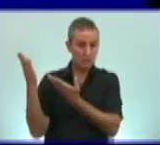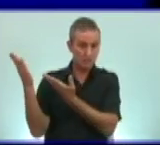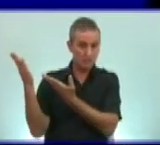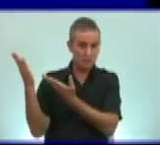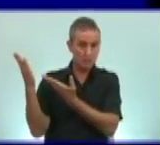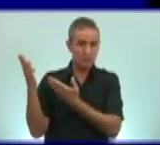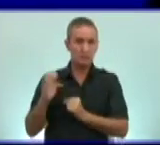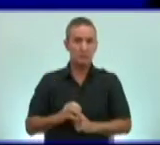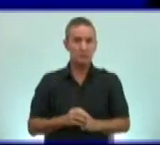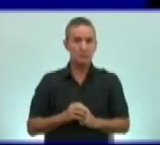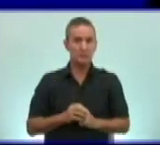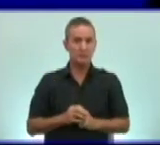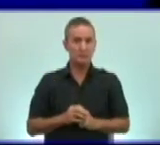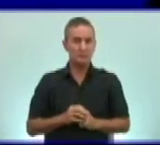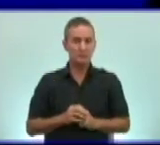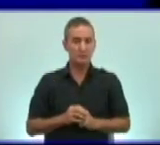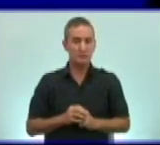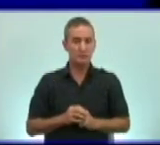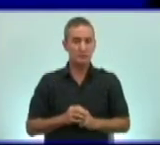sodio,